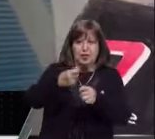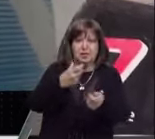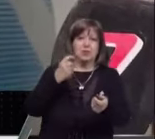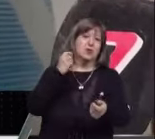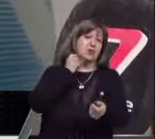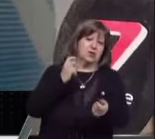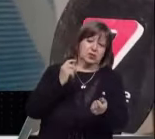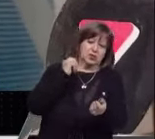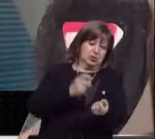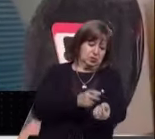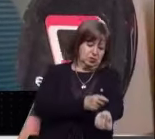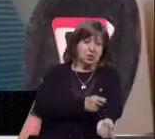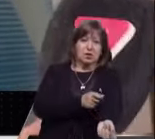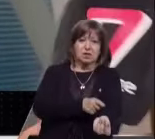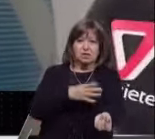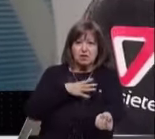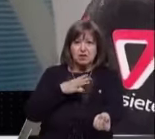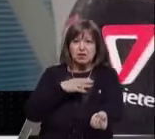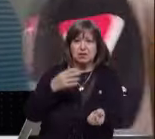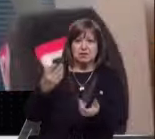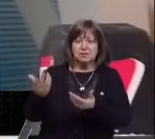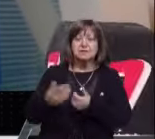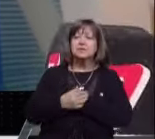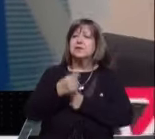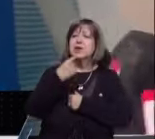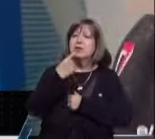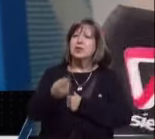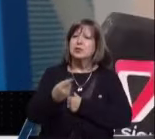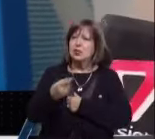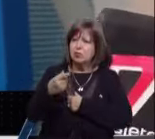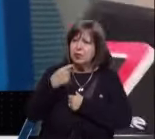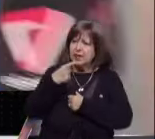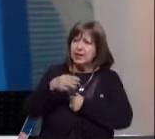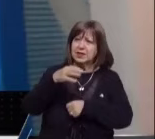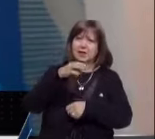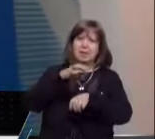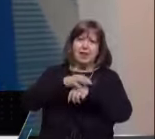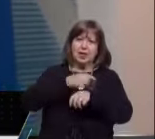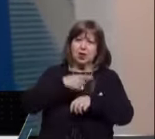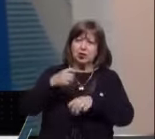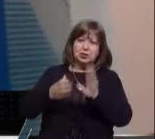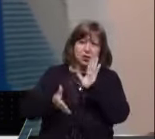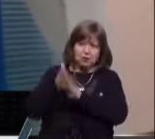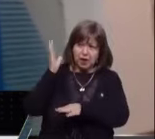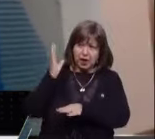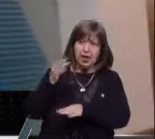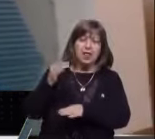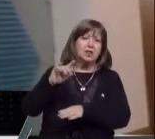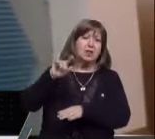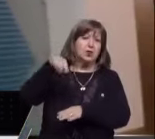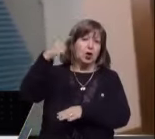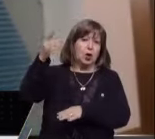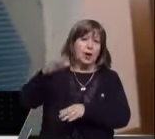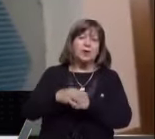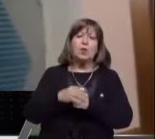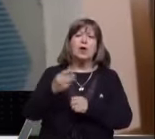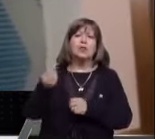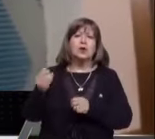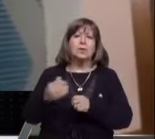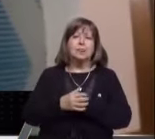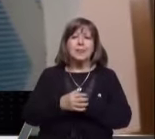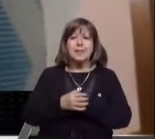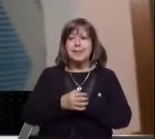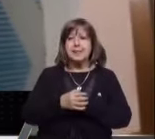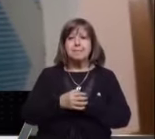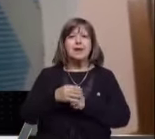país. ¿Usted tiene una idea qué cantidad de personas se han ido? ¿Cuánto se paga fuera esto? Esto se paga, a ver, un cardiólogo intervencionista, sin